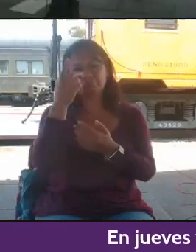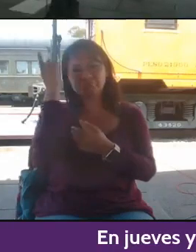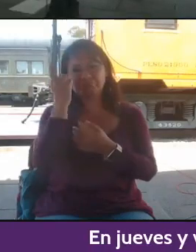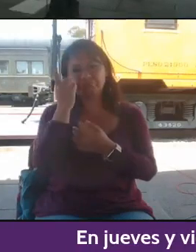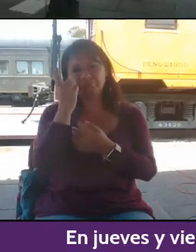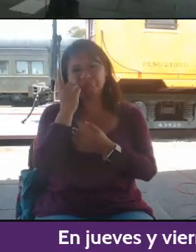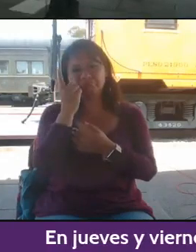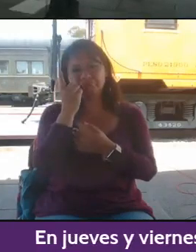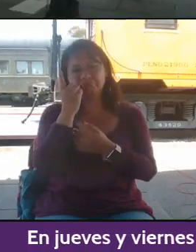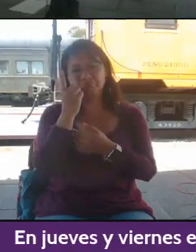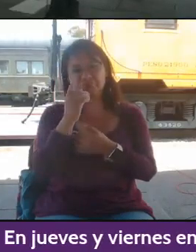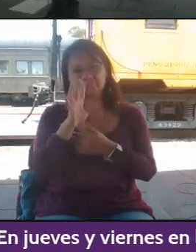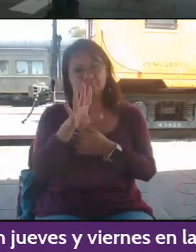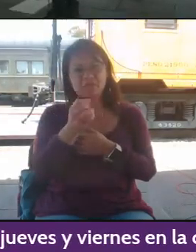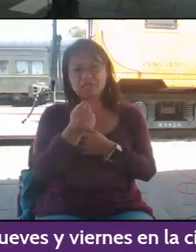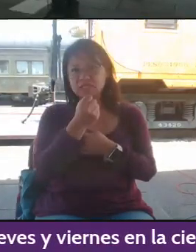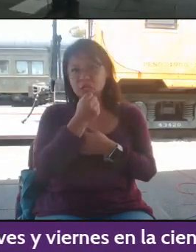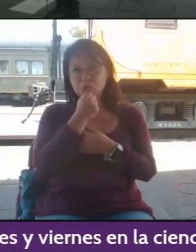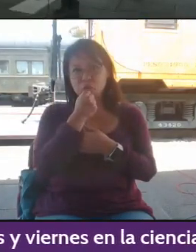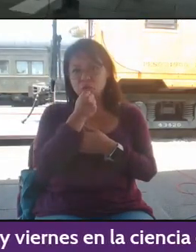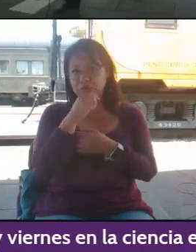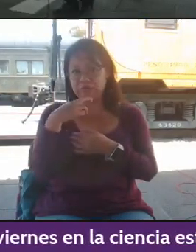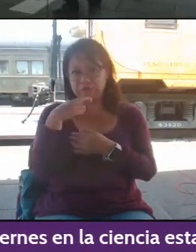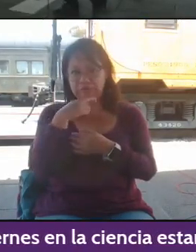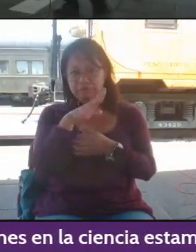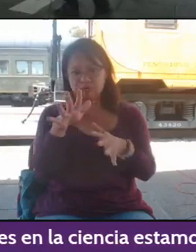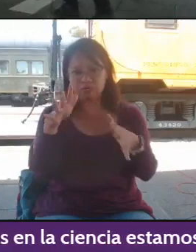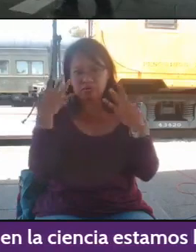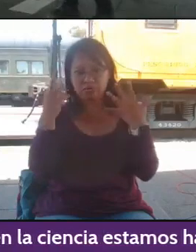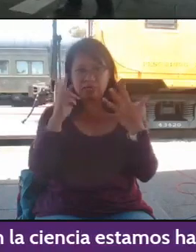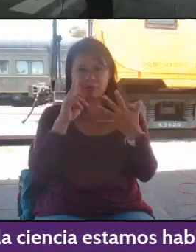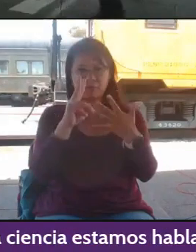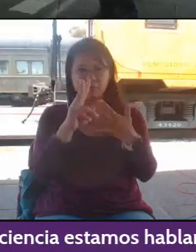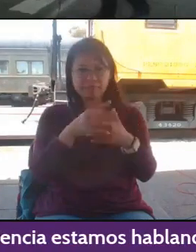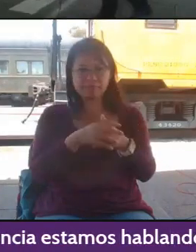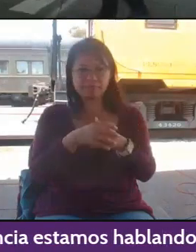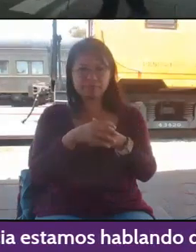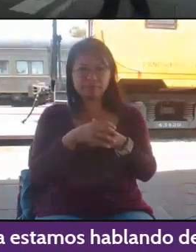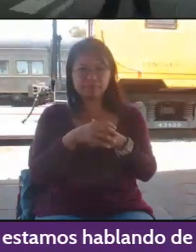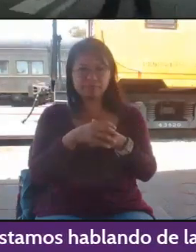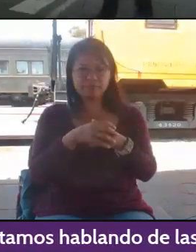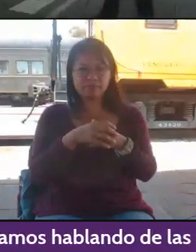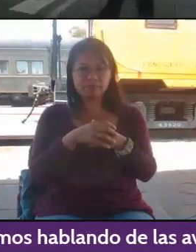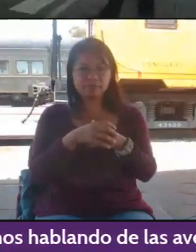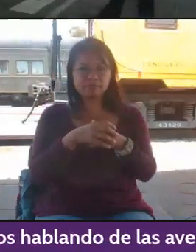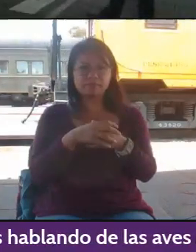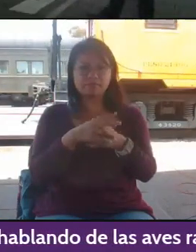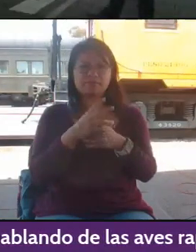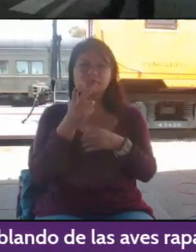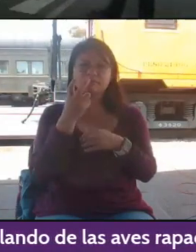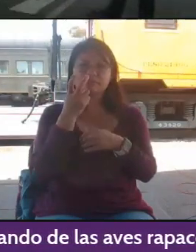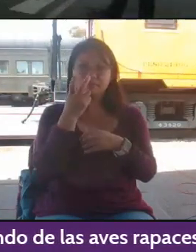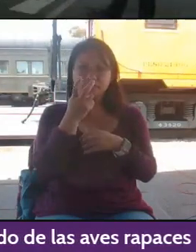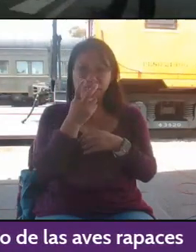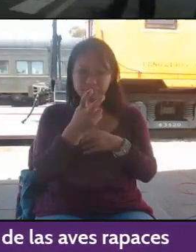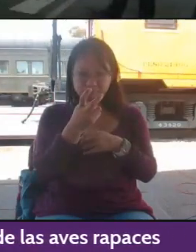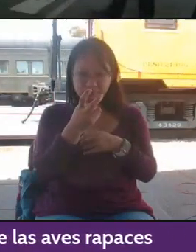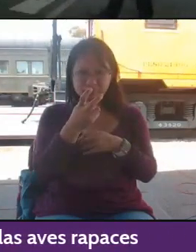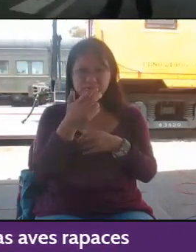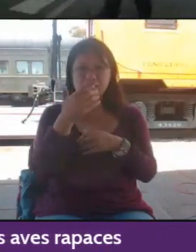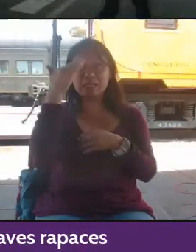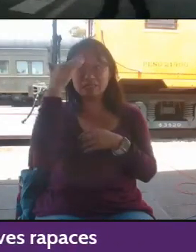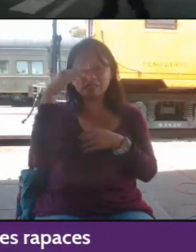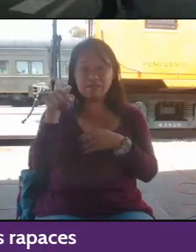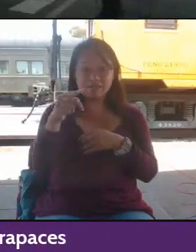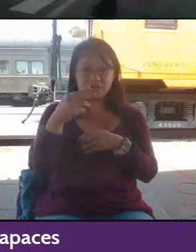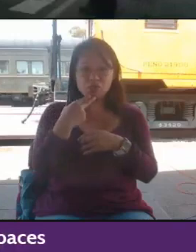va a demorar esto unos segundos en que pase, pero ahorita van a ver los dos puntitos. Estas ventajas entonces van a funcionar si las saben utilizar y si